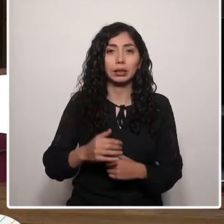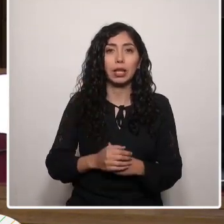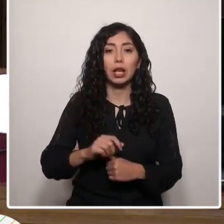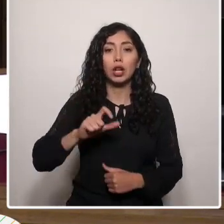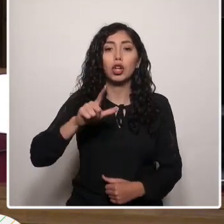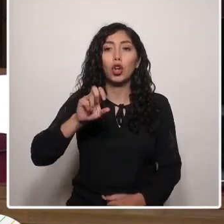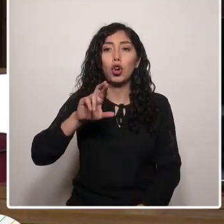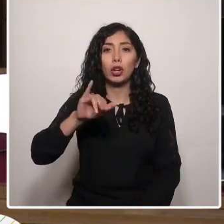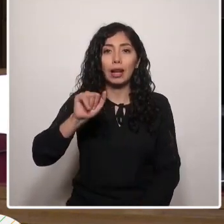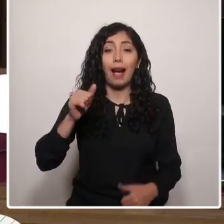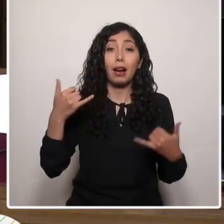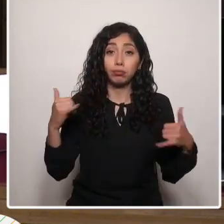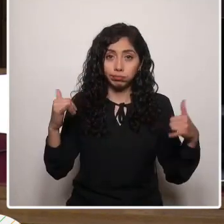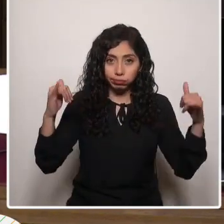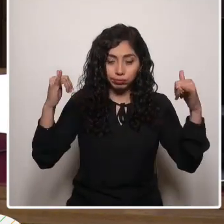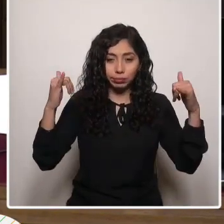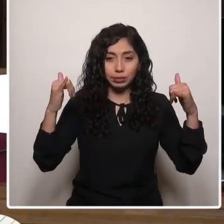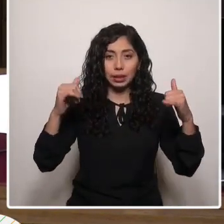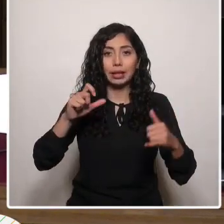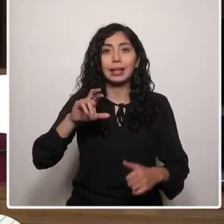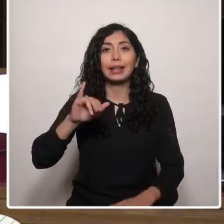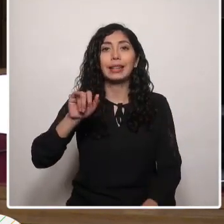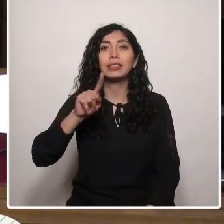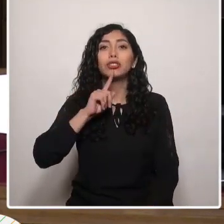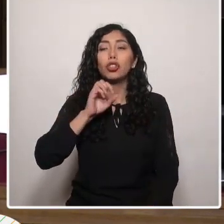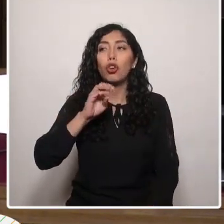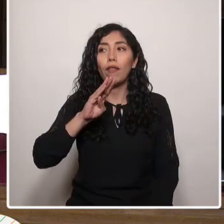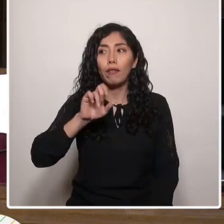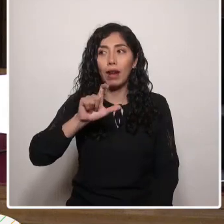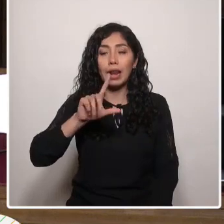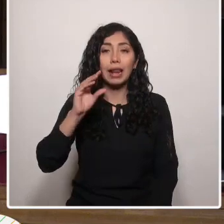Gloria Alvarado, Cristóbal Andrade,